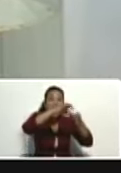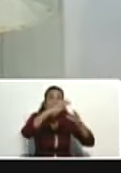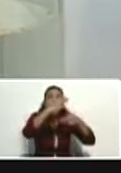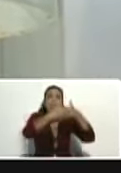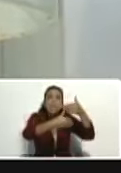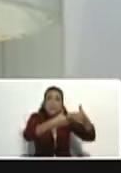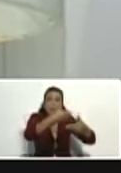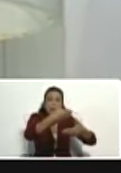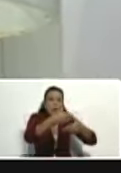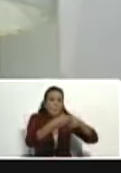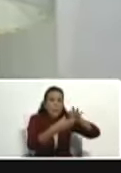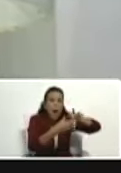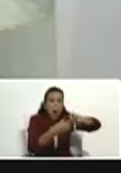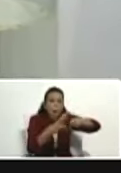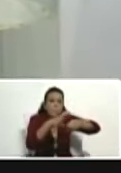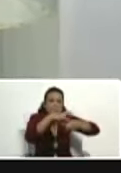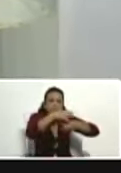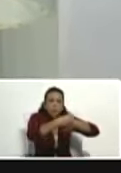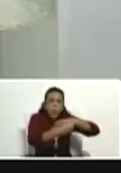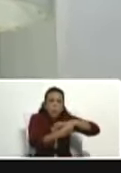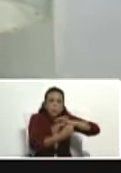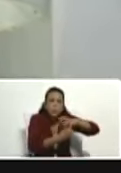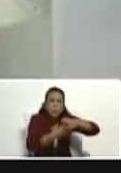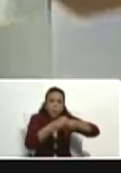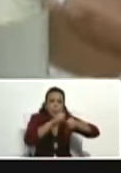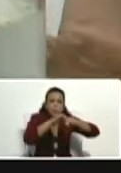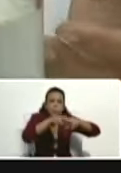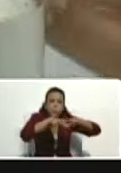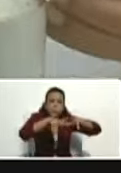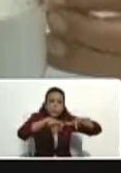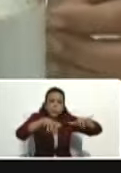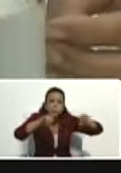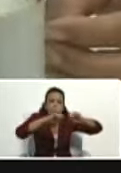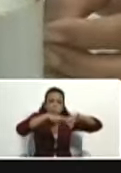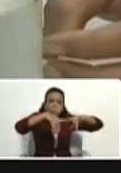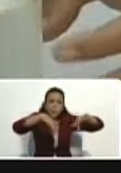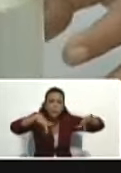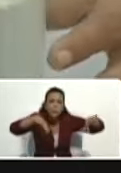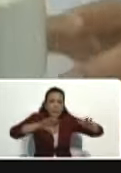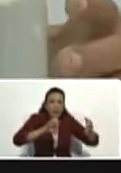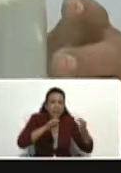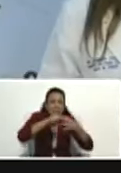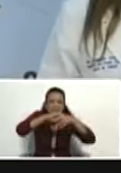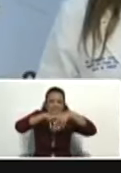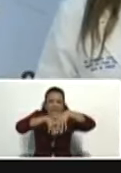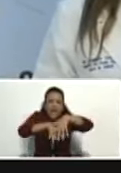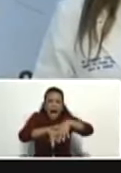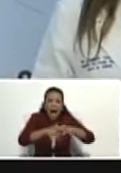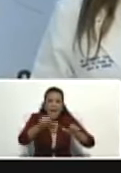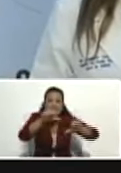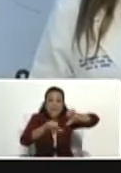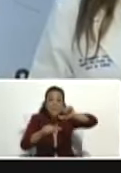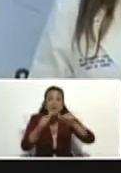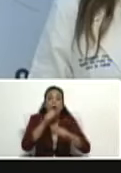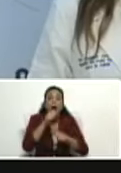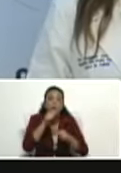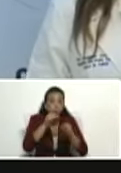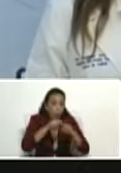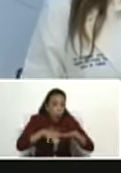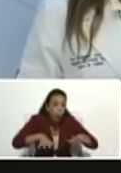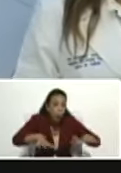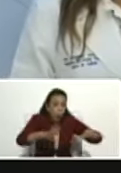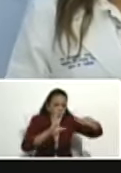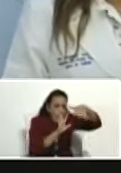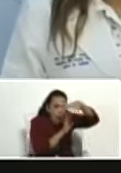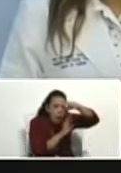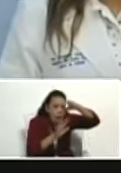lentamente, paulatinamente, comienzan a desprenderse de la tusa y pasan a integrar el líquido, o sea, pasan